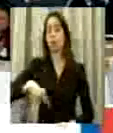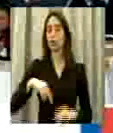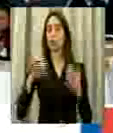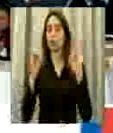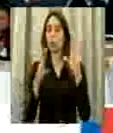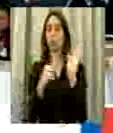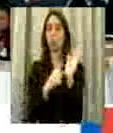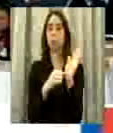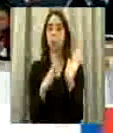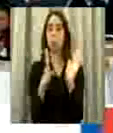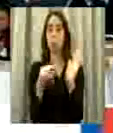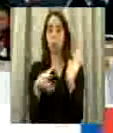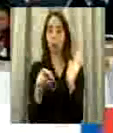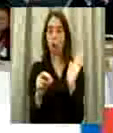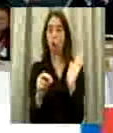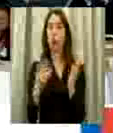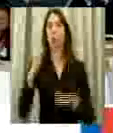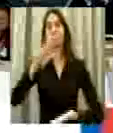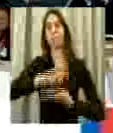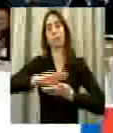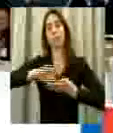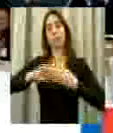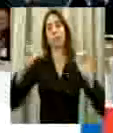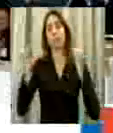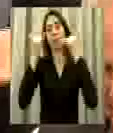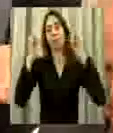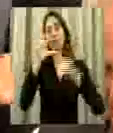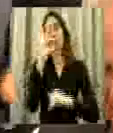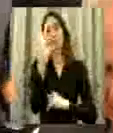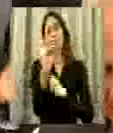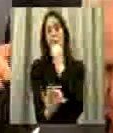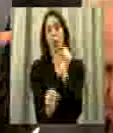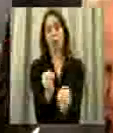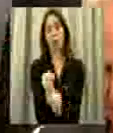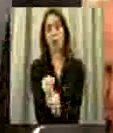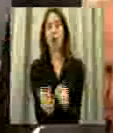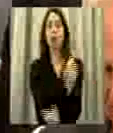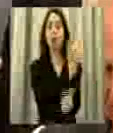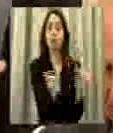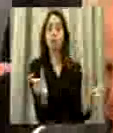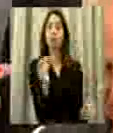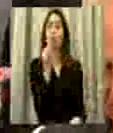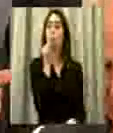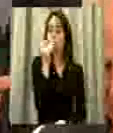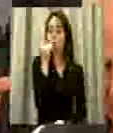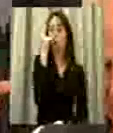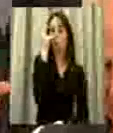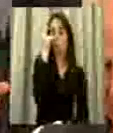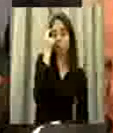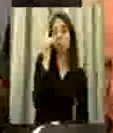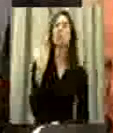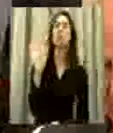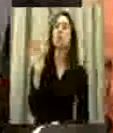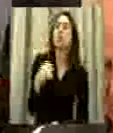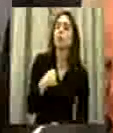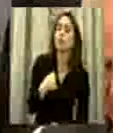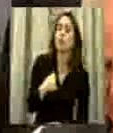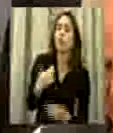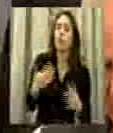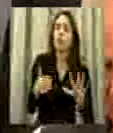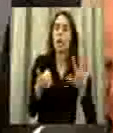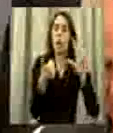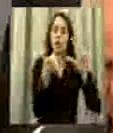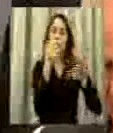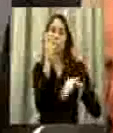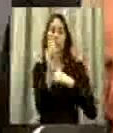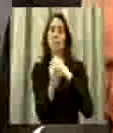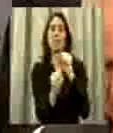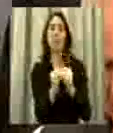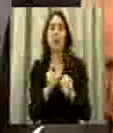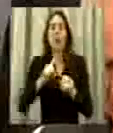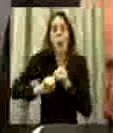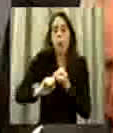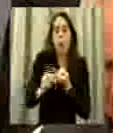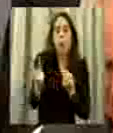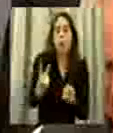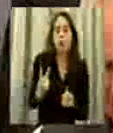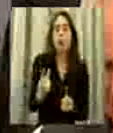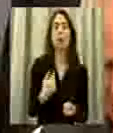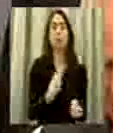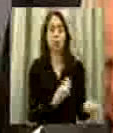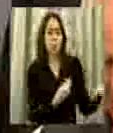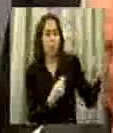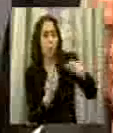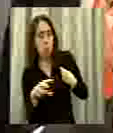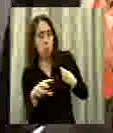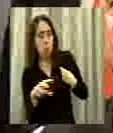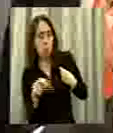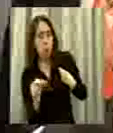bono dijimos, bueno, es para celebrar los 50 años. Y la gente dijo razonablemente, señor, pero si yo llevo 60 años de matrimonio, no merezco